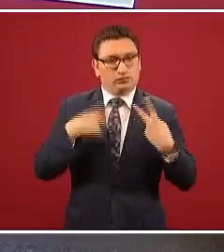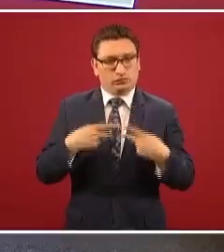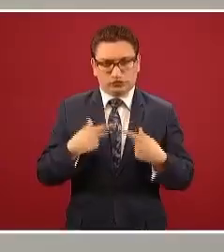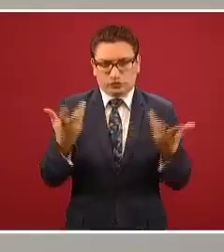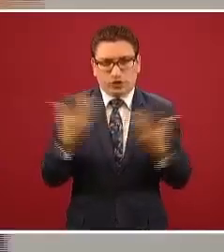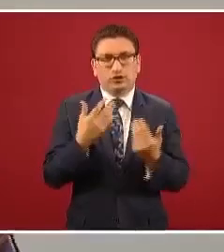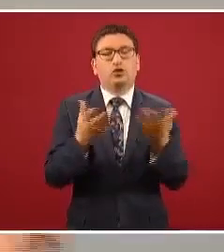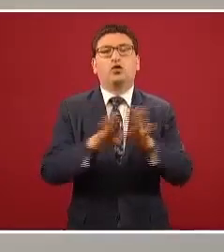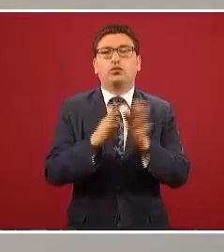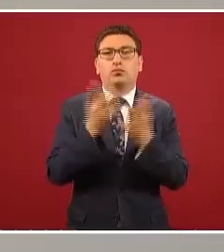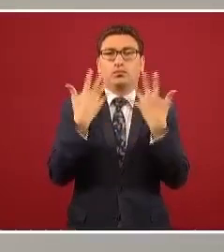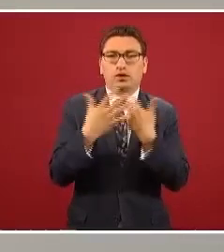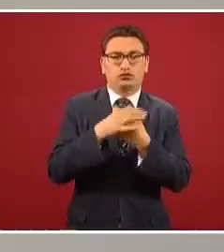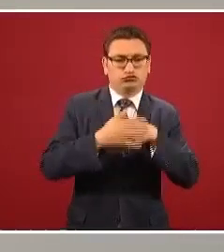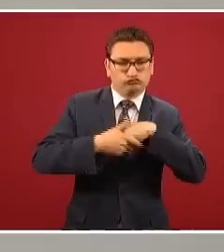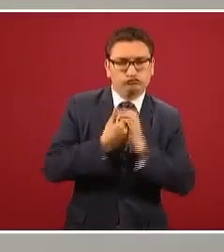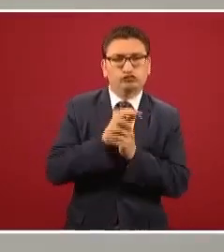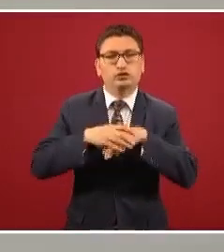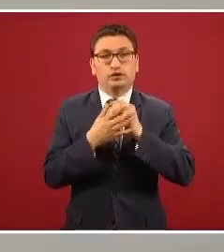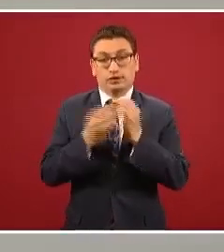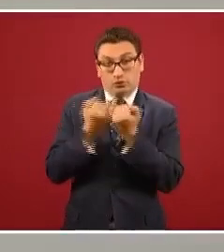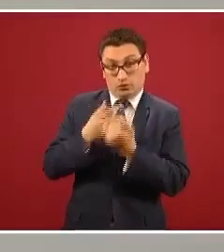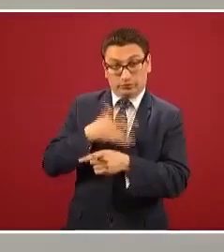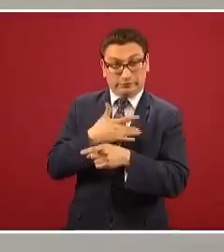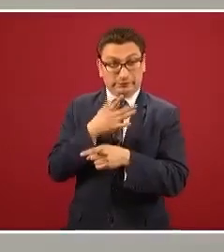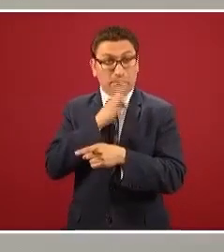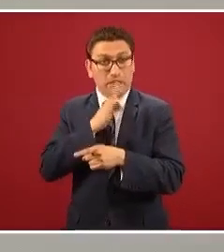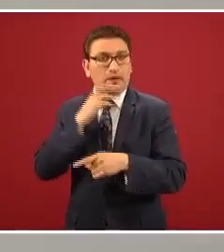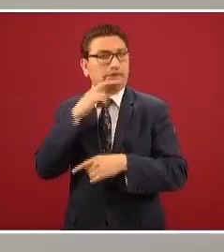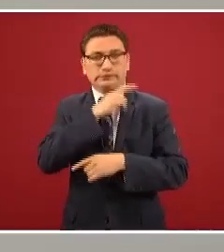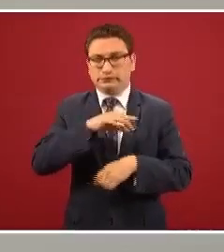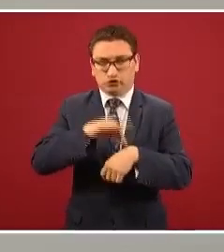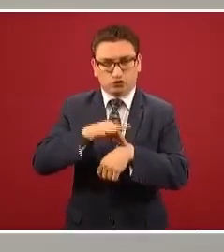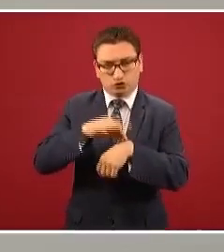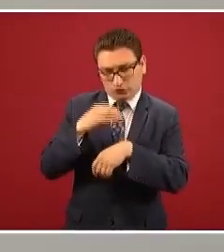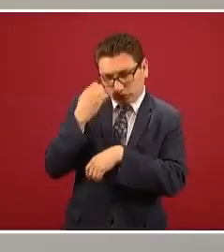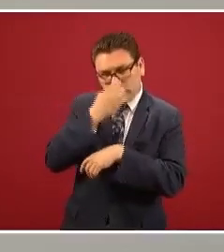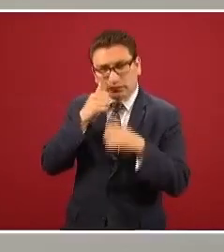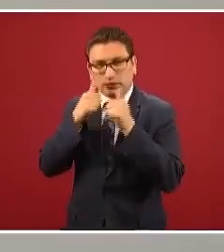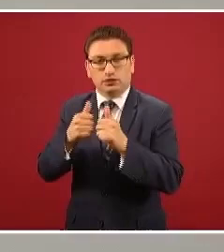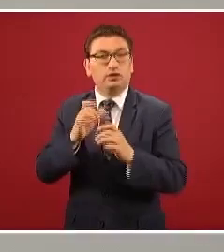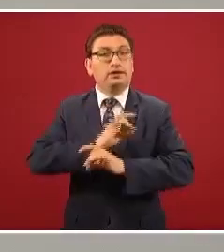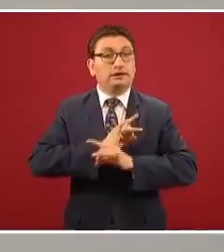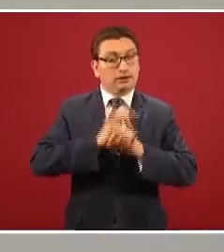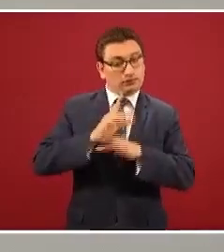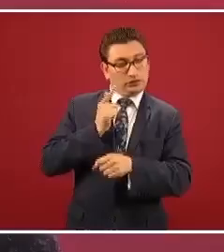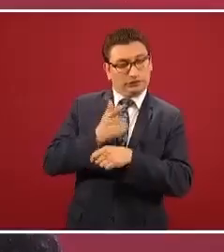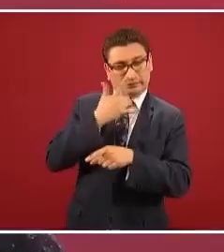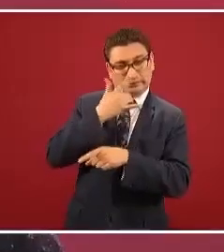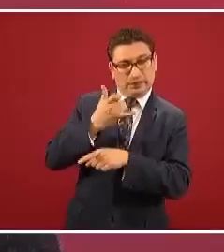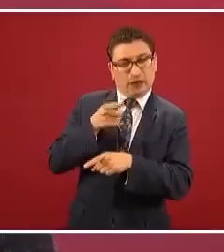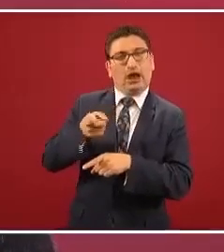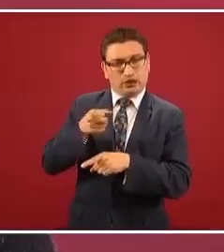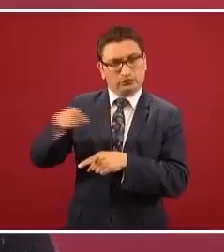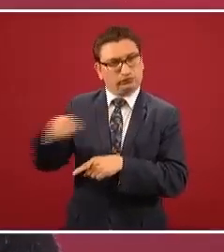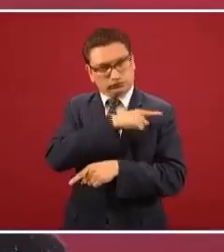manos, la pronta atención de los síntomas y el reporte de cualquier caso que pudiera ser sospechoso, y se